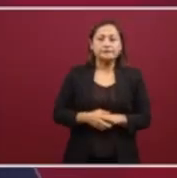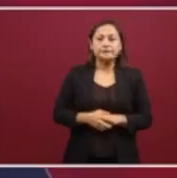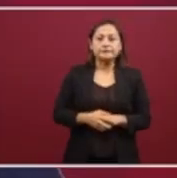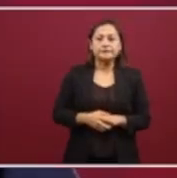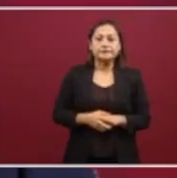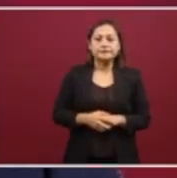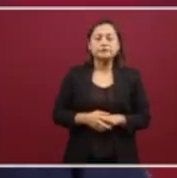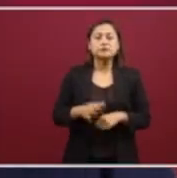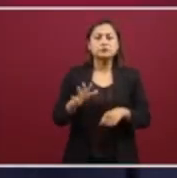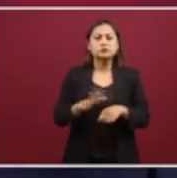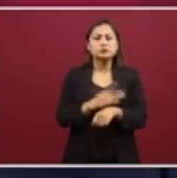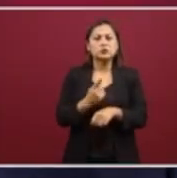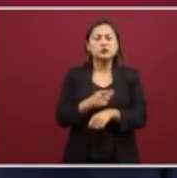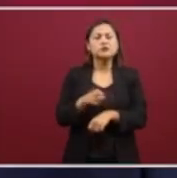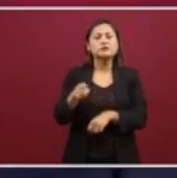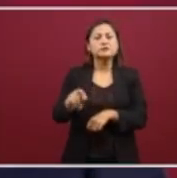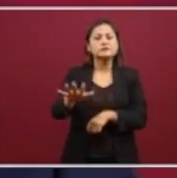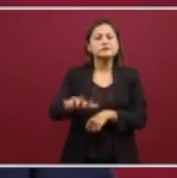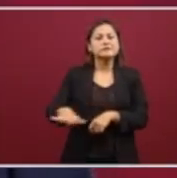más